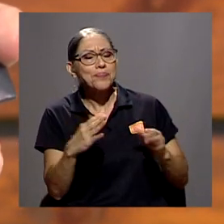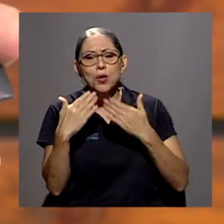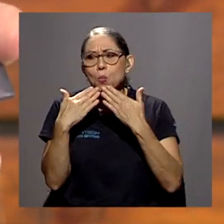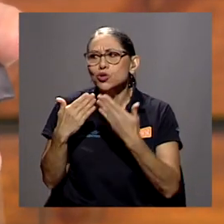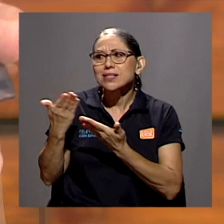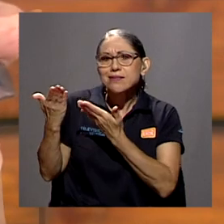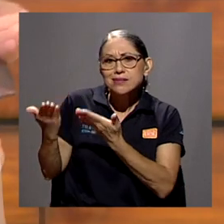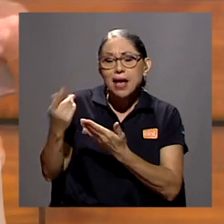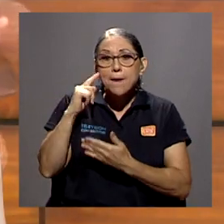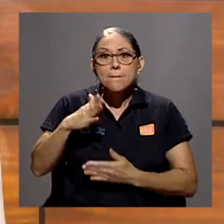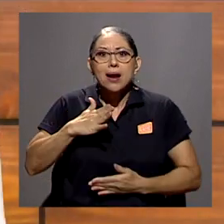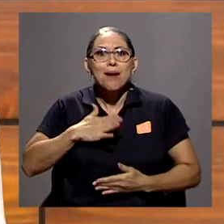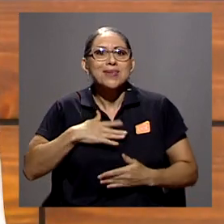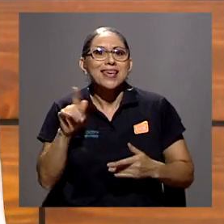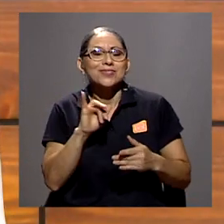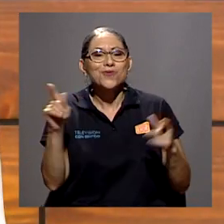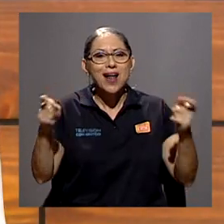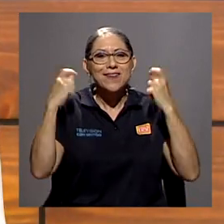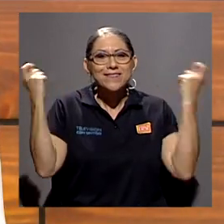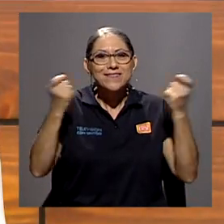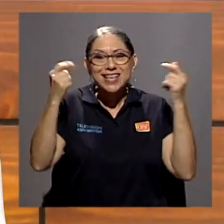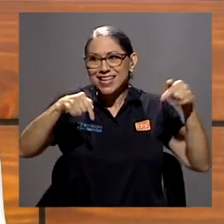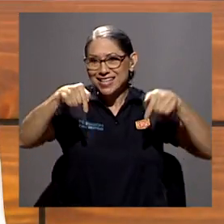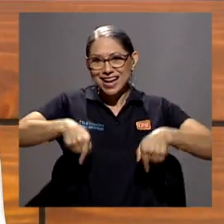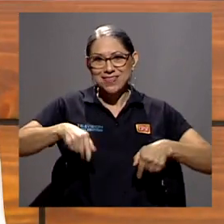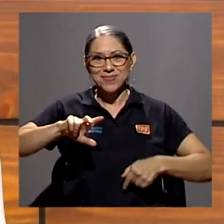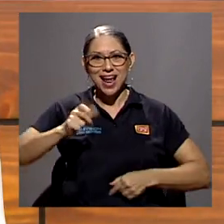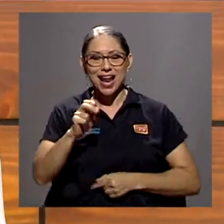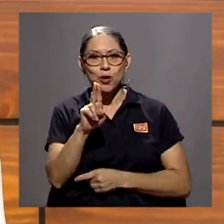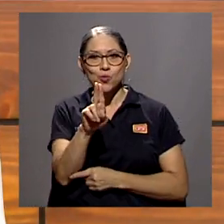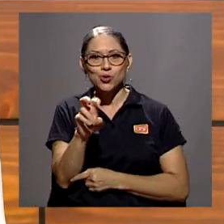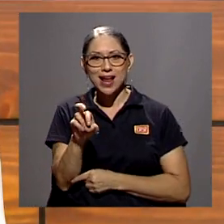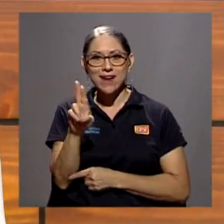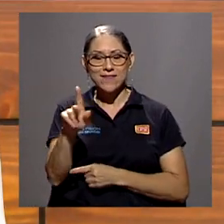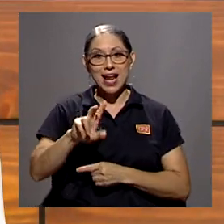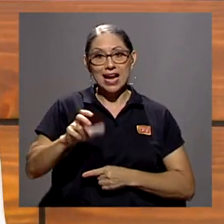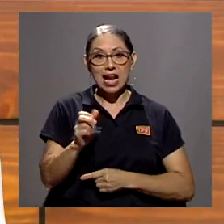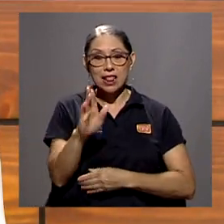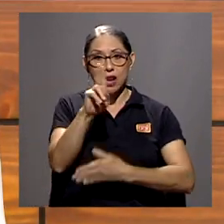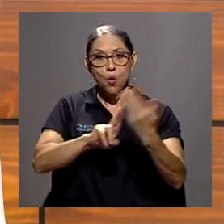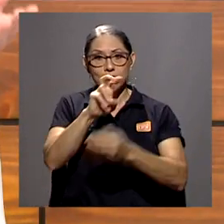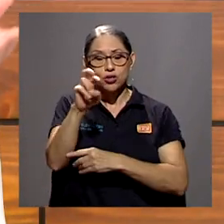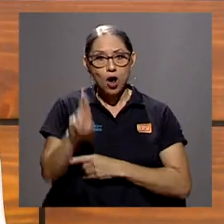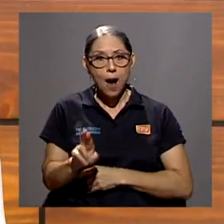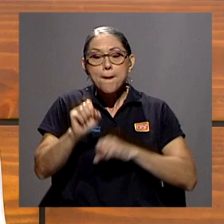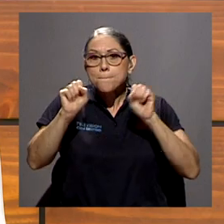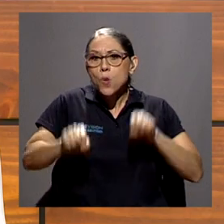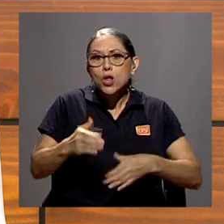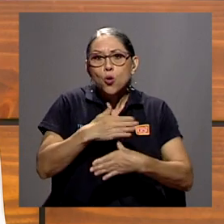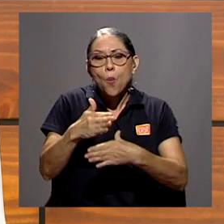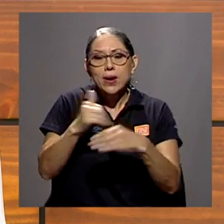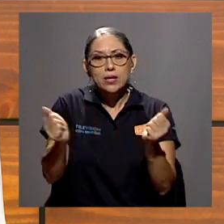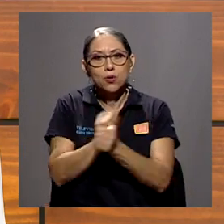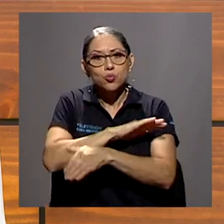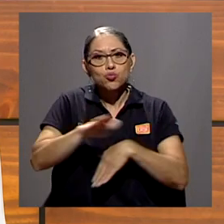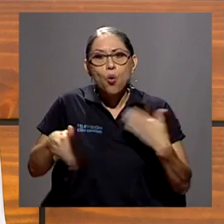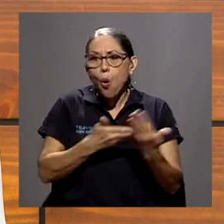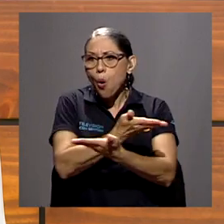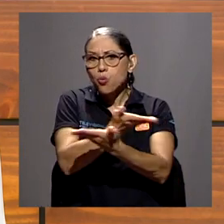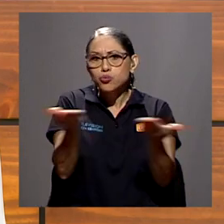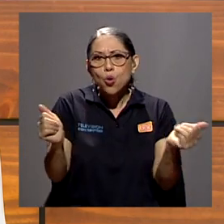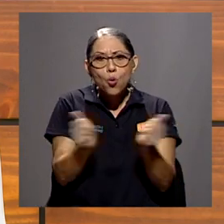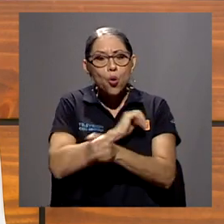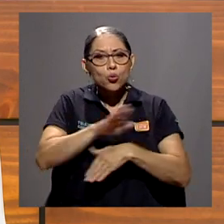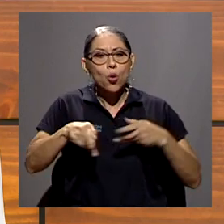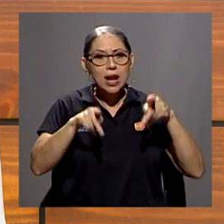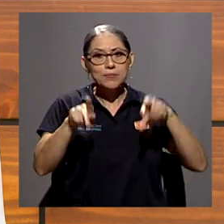y para mí es una fiesta estar aquí en el canal ocr de la universidad de costa rica poder compartir con toda la comunidad con todas las